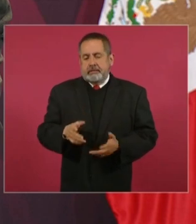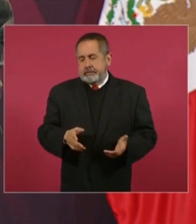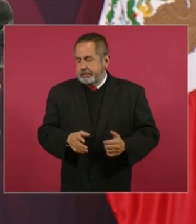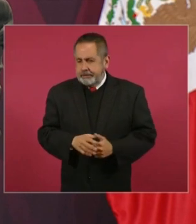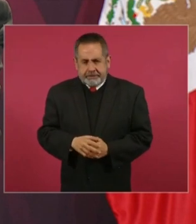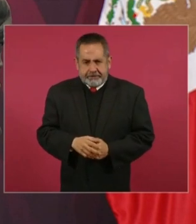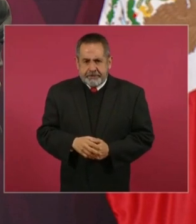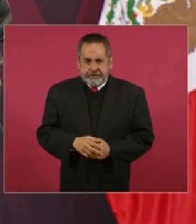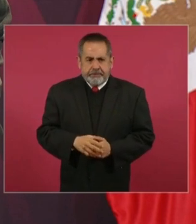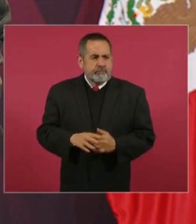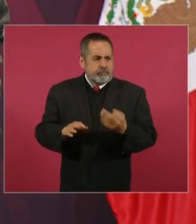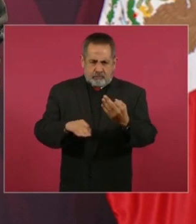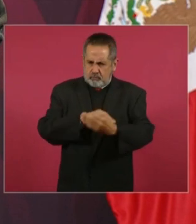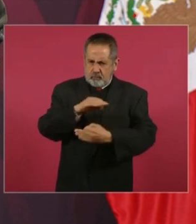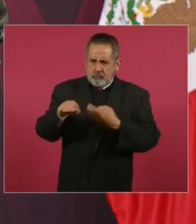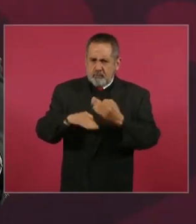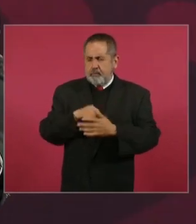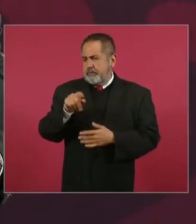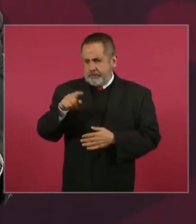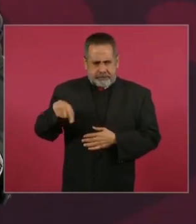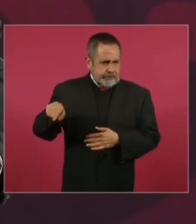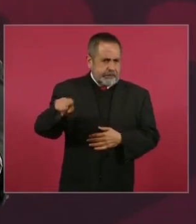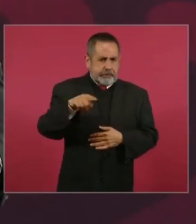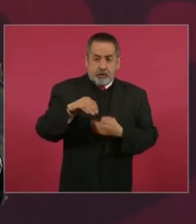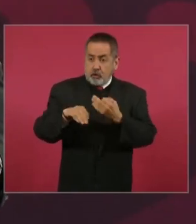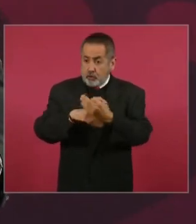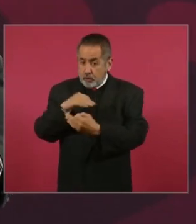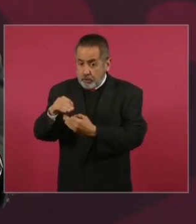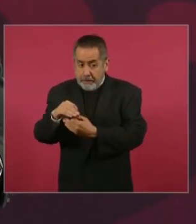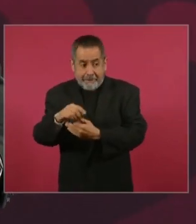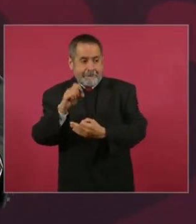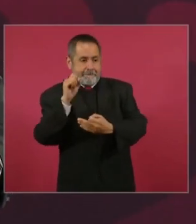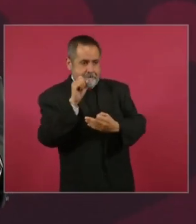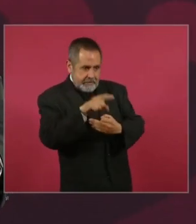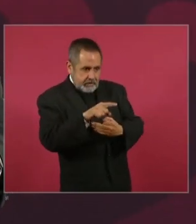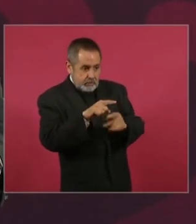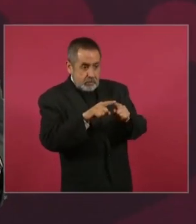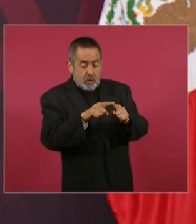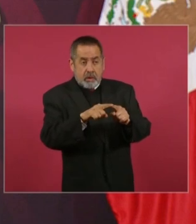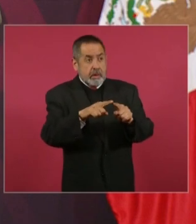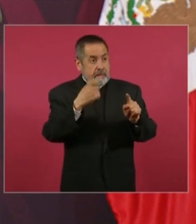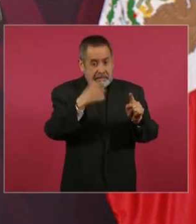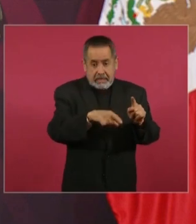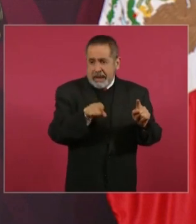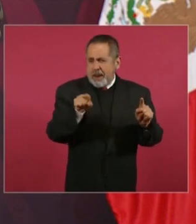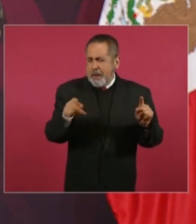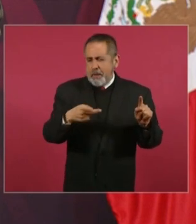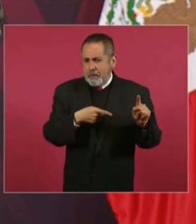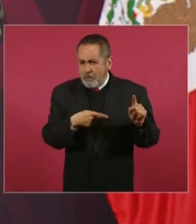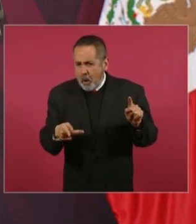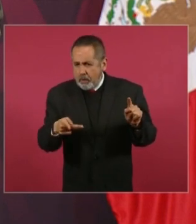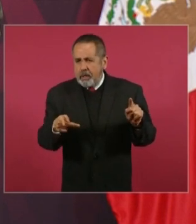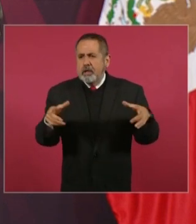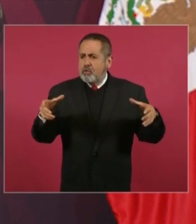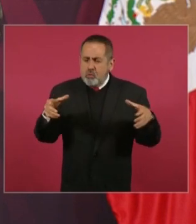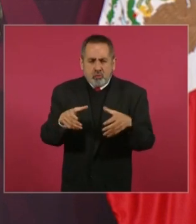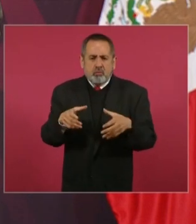Claro que todos tenemos la obligación, pero todos, hasta el más pobre, paga impuestos.